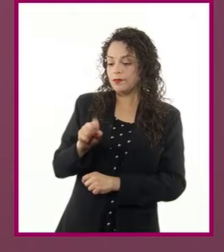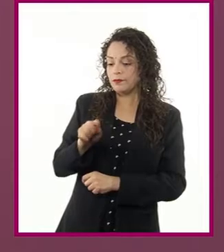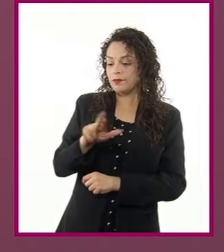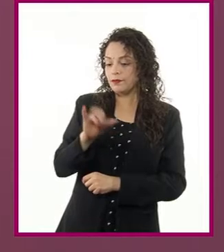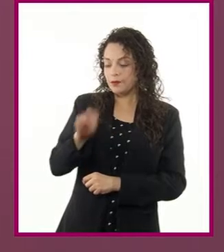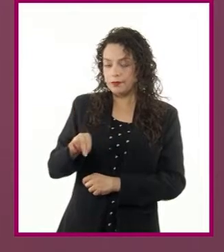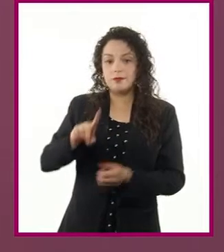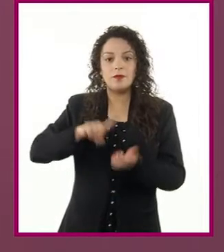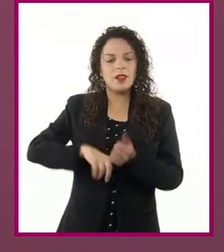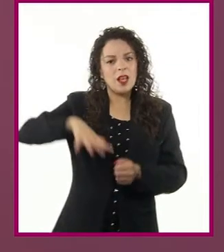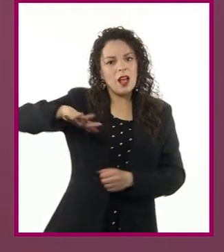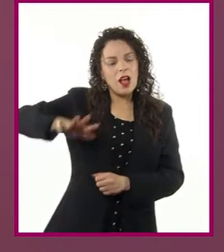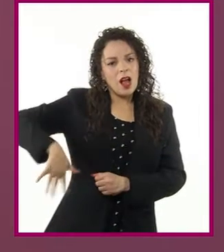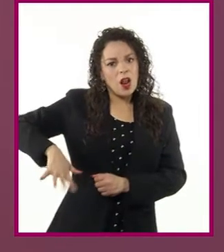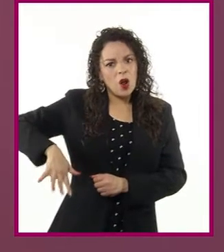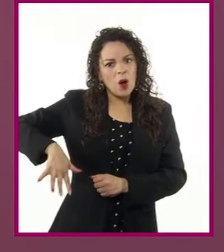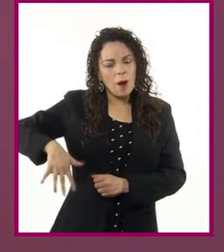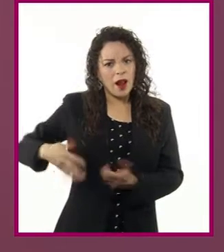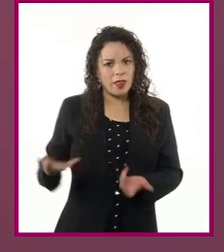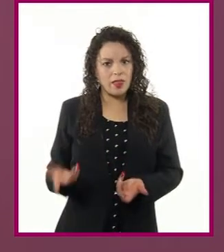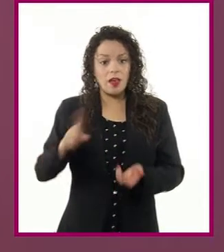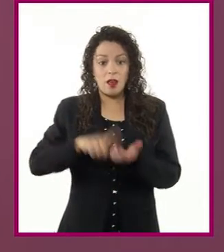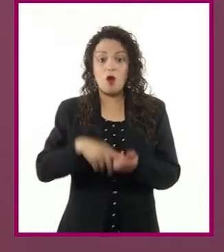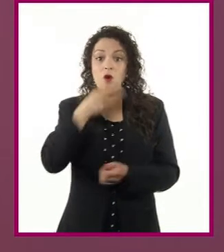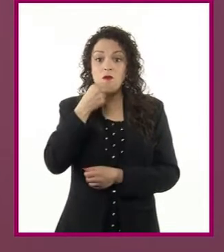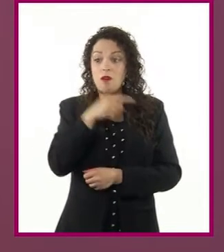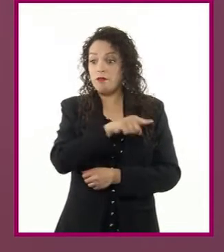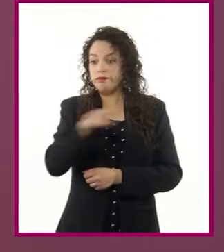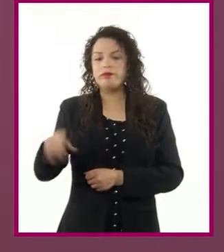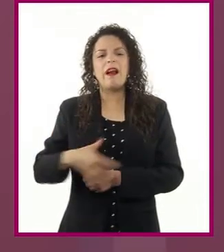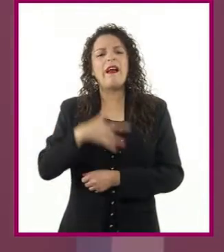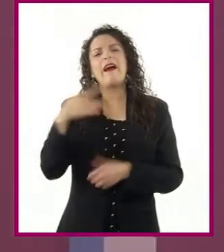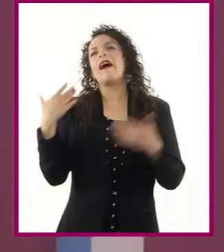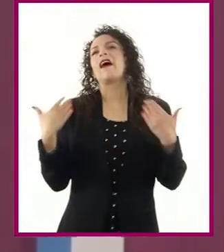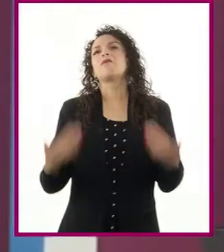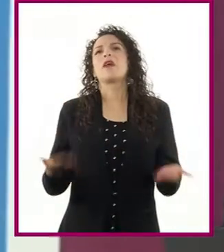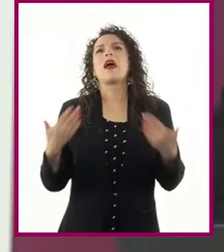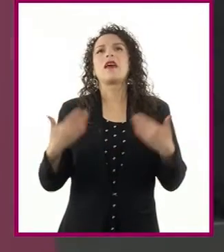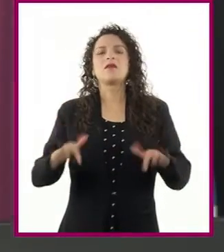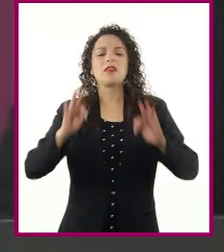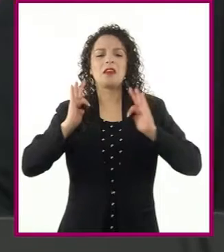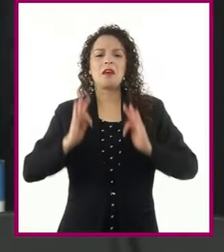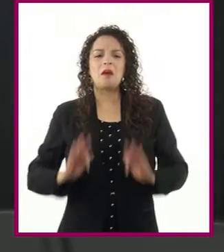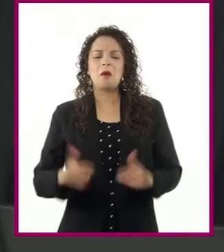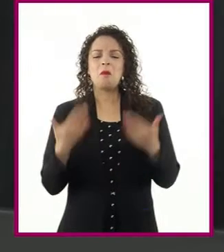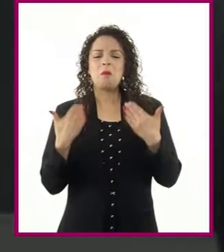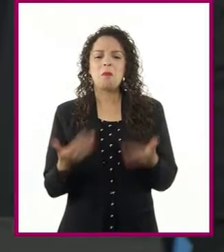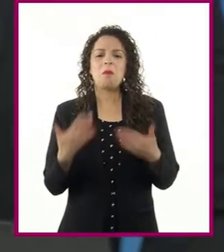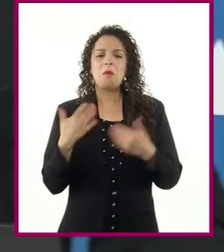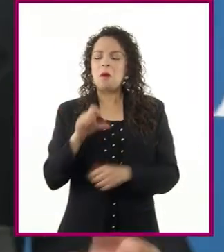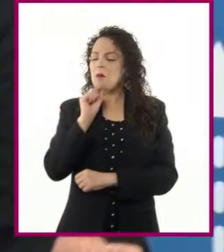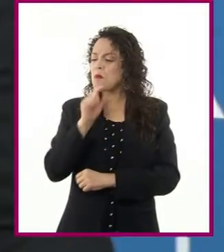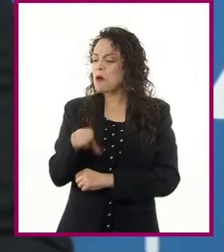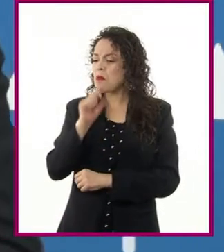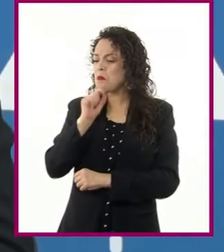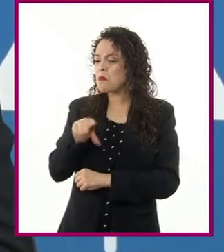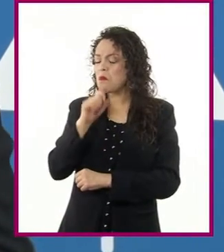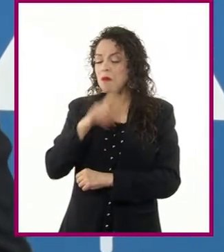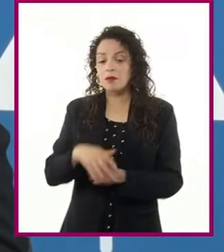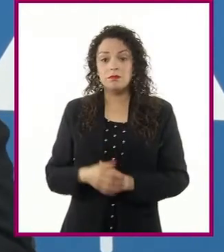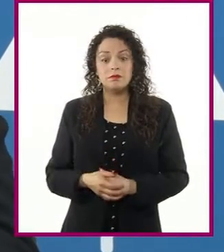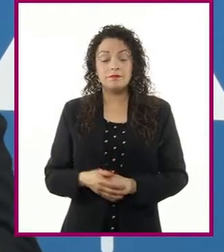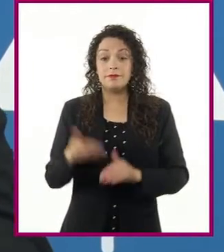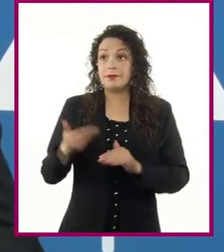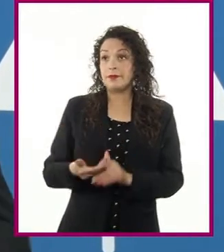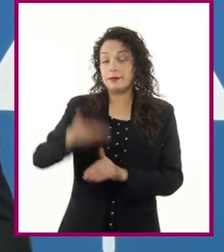la causa de que una gran parte de los hombres continúe a gusto en su estado de pupilo, a pesar de que, hace tiempo,